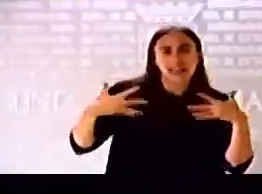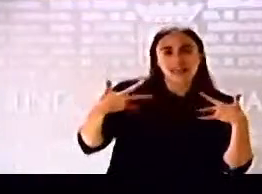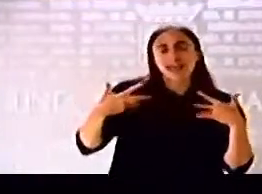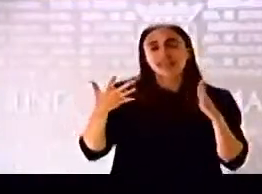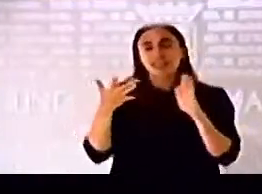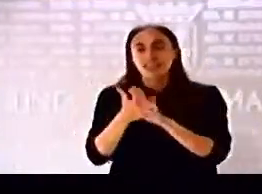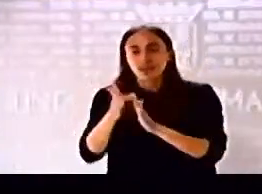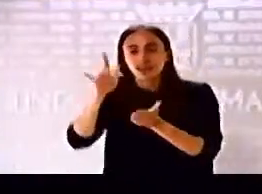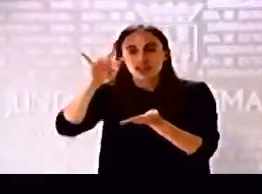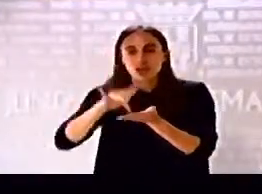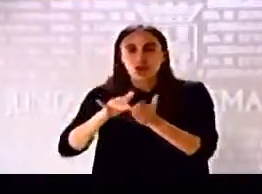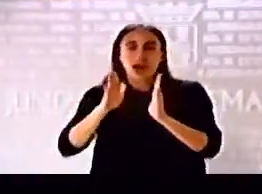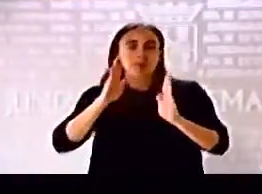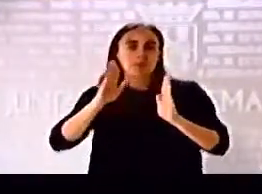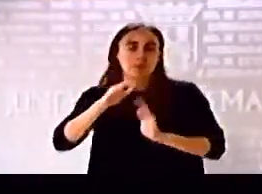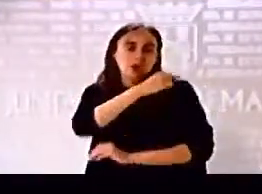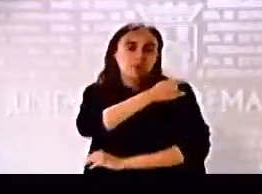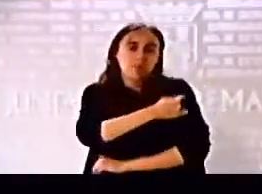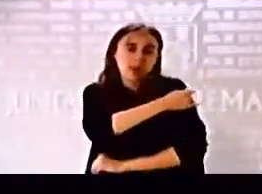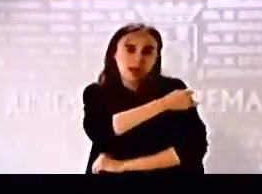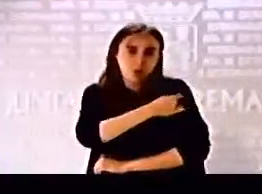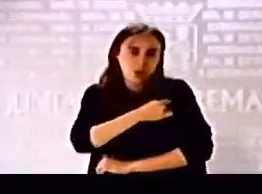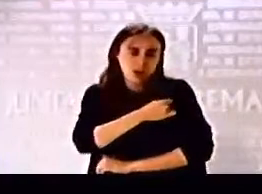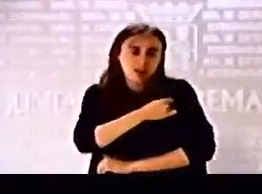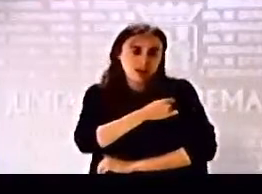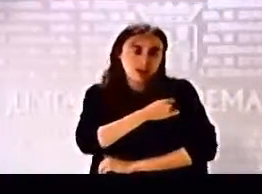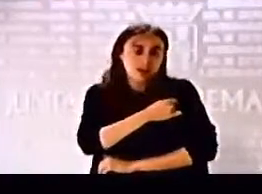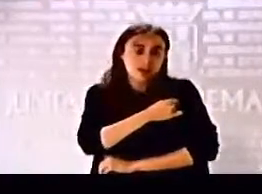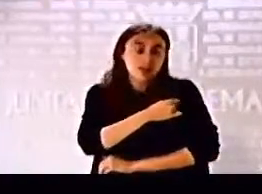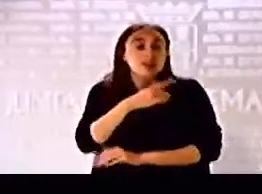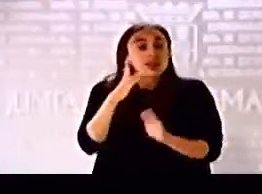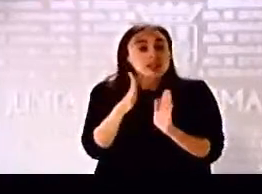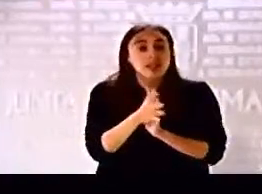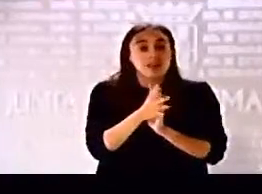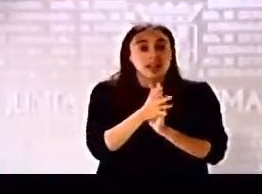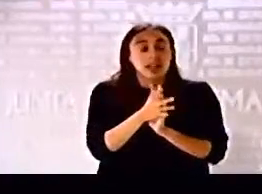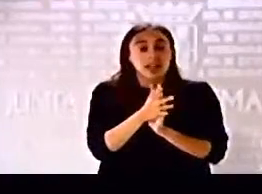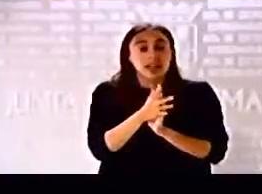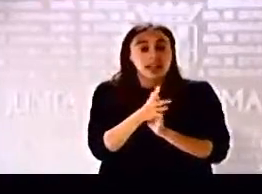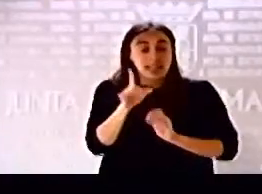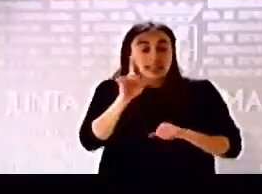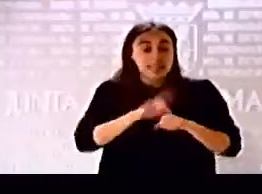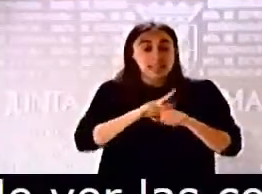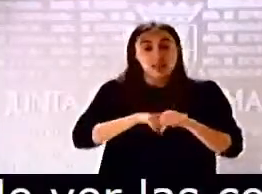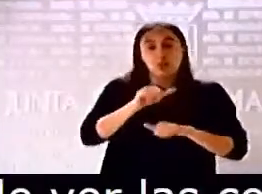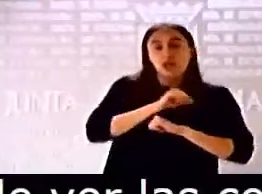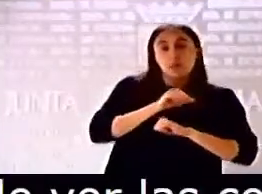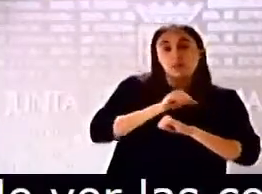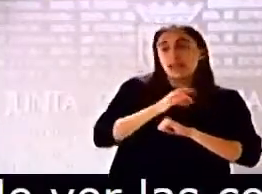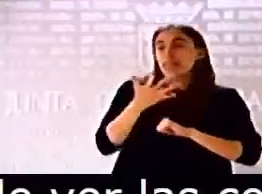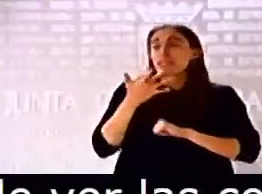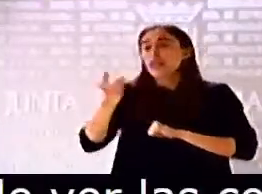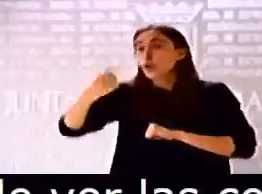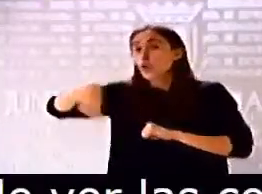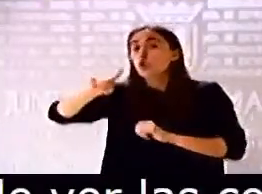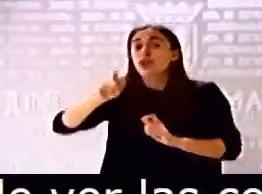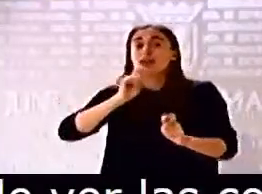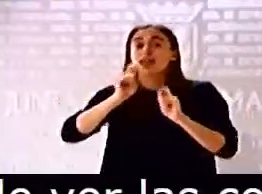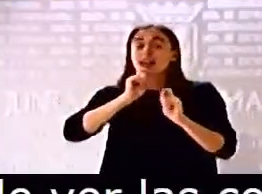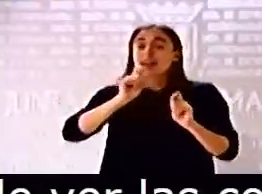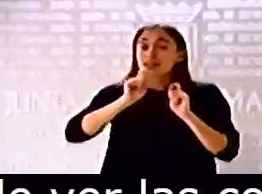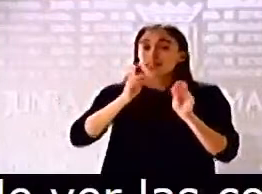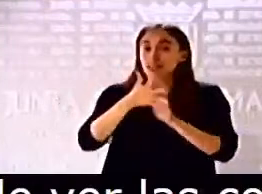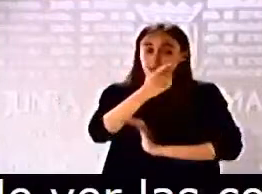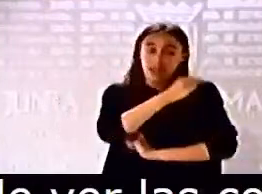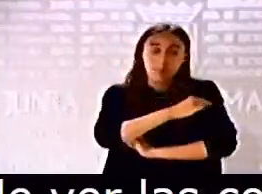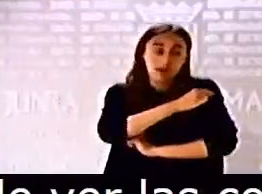momento de la vacunación, y que todo el tiempo de espera cuando se le hace la entrevista o cuando ustedes le hacen la entrevista después de